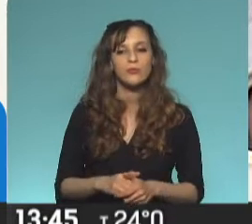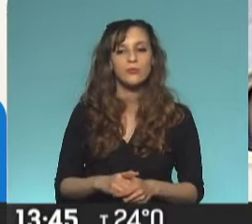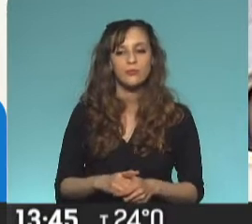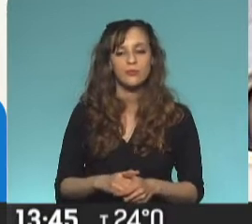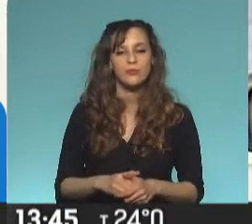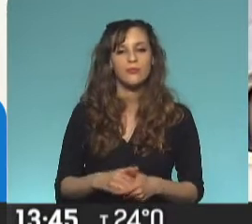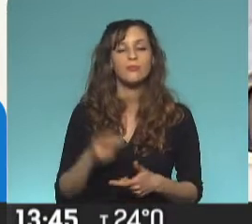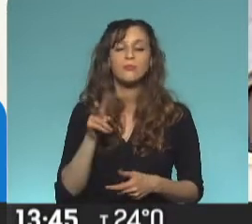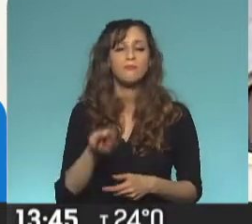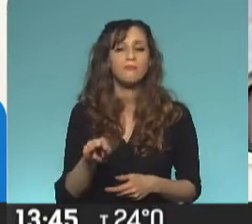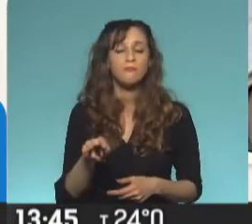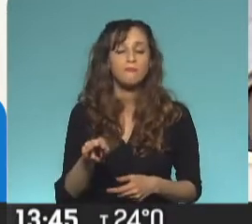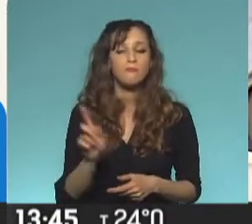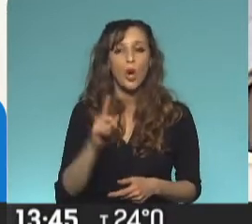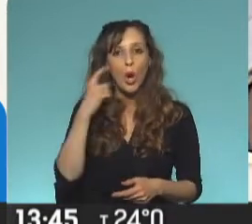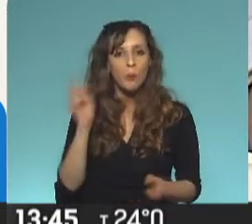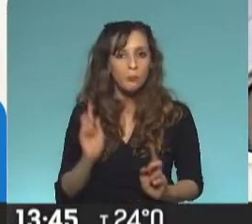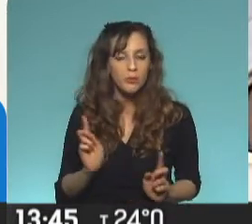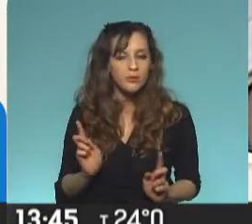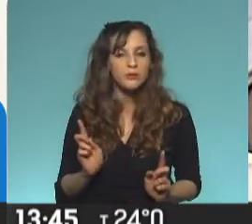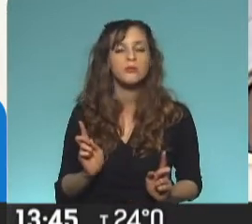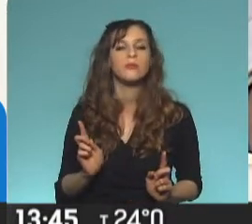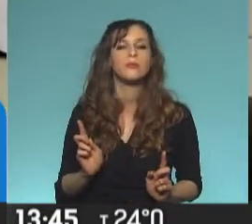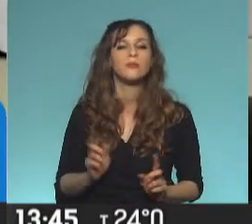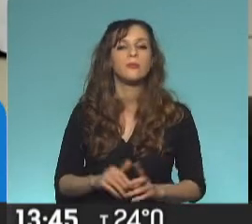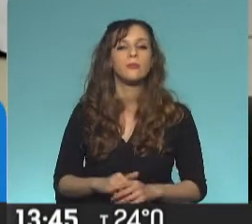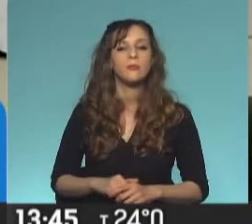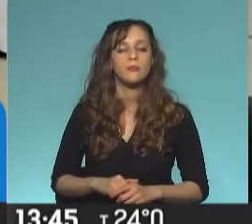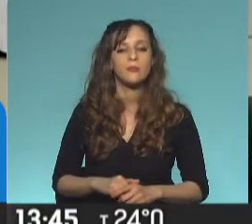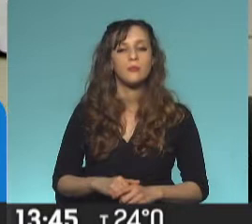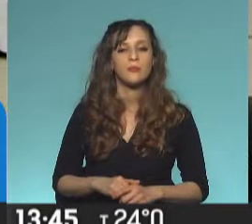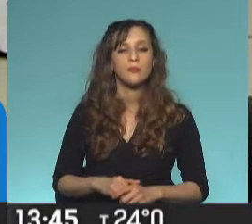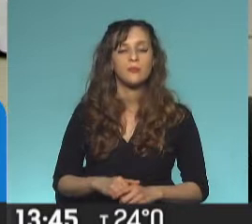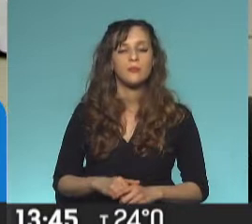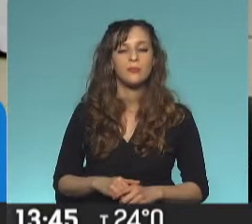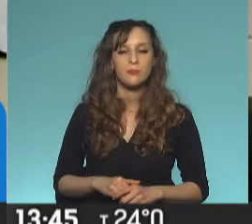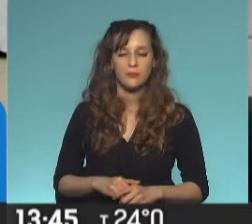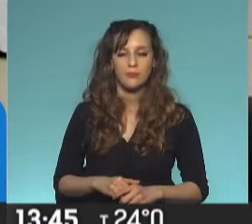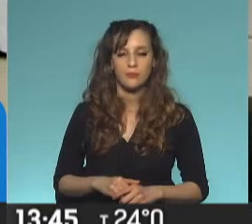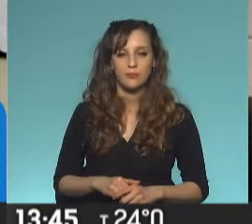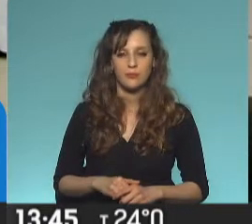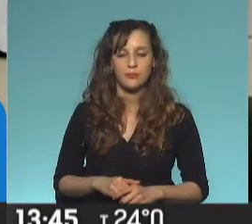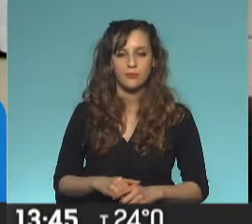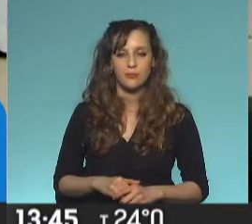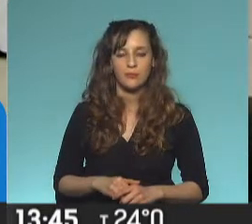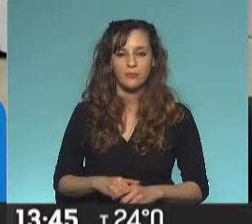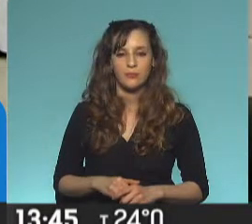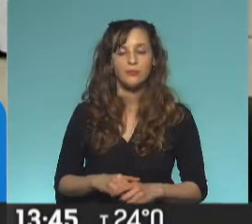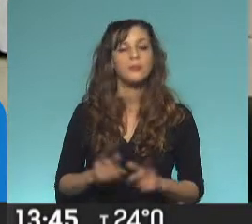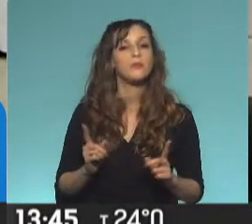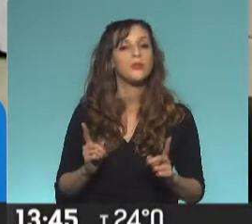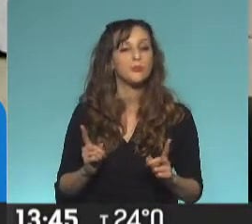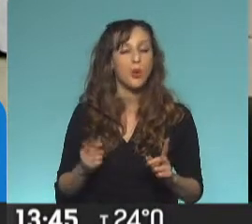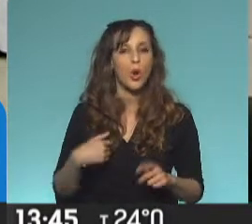nadie pensaba que se va a producir en la parte sur del el mapa del